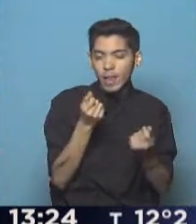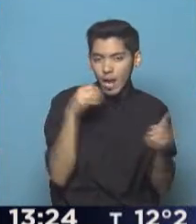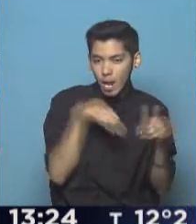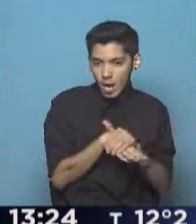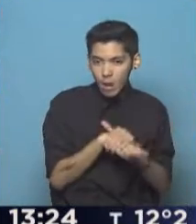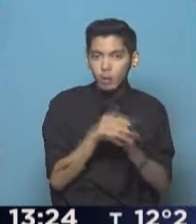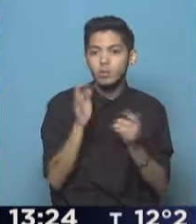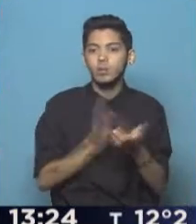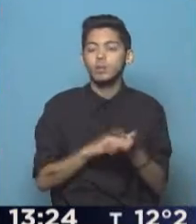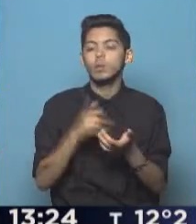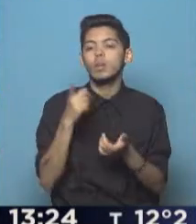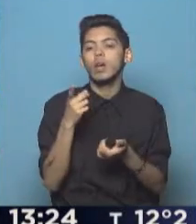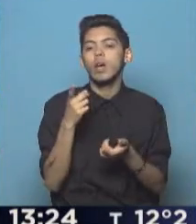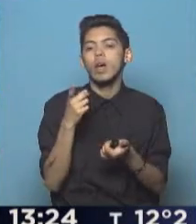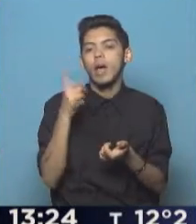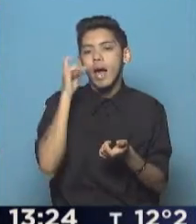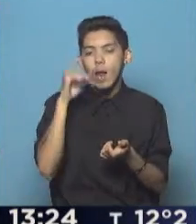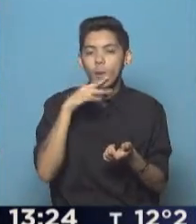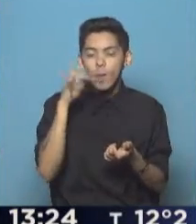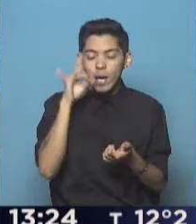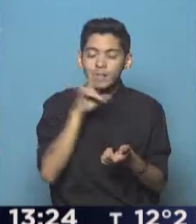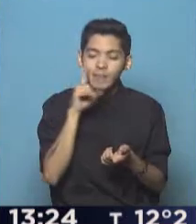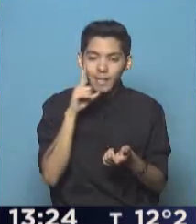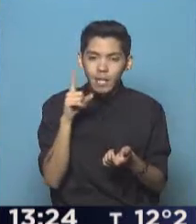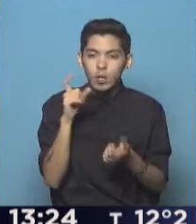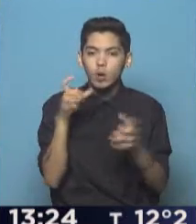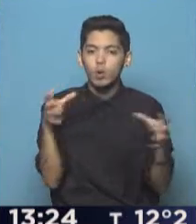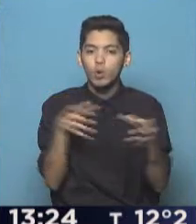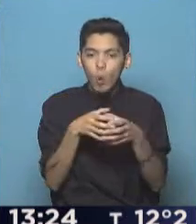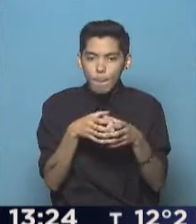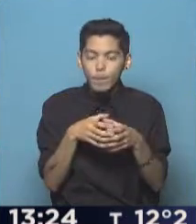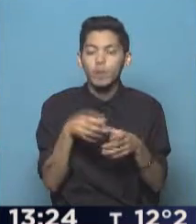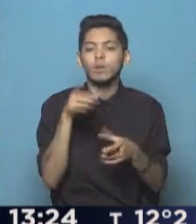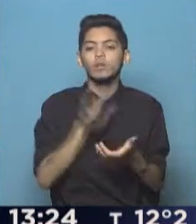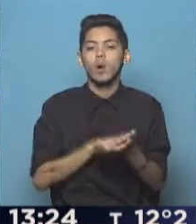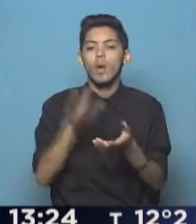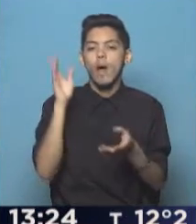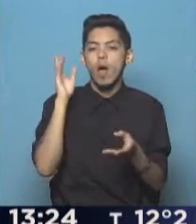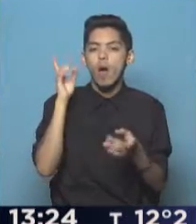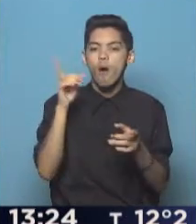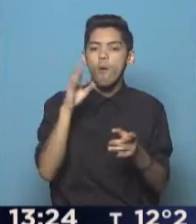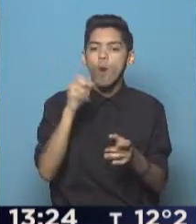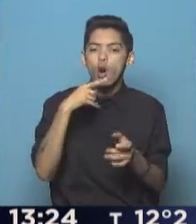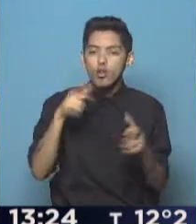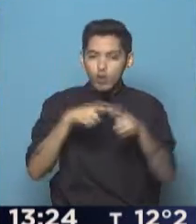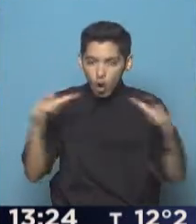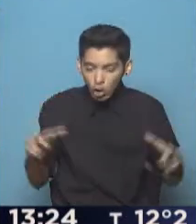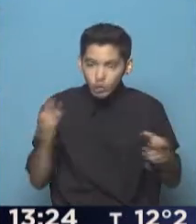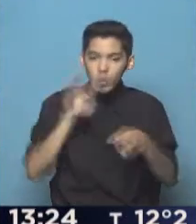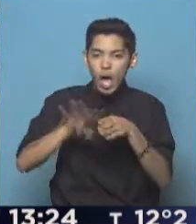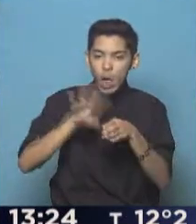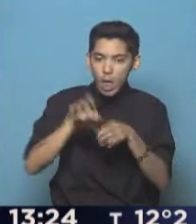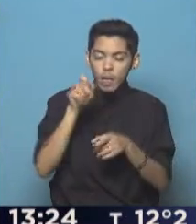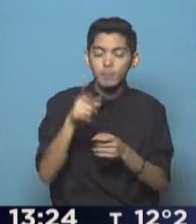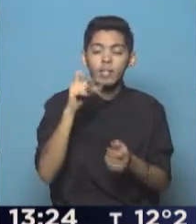a la empresa Helvetic Group que reingresaron al país a través de bonos de la deuda. Pero además, el juez federal Sebastián